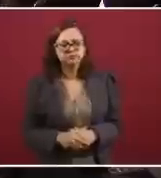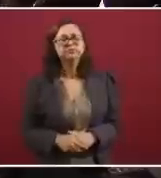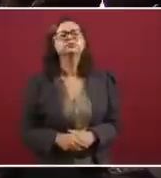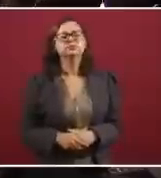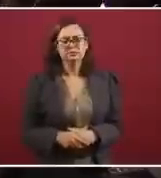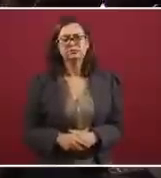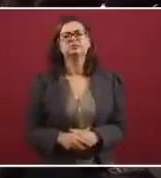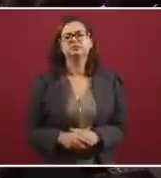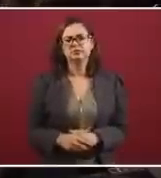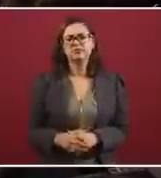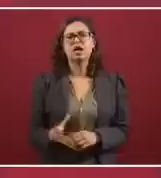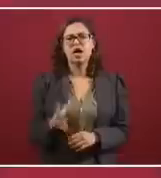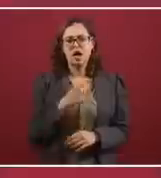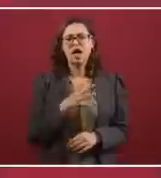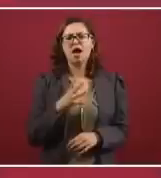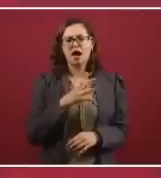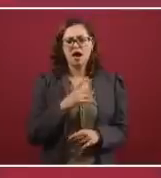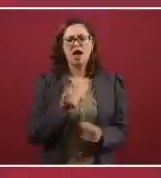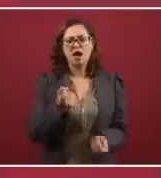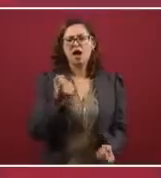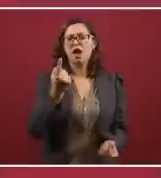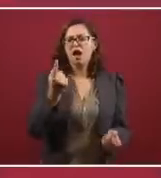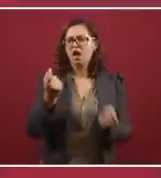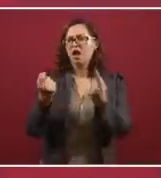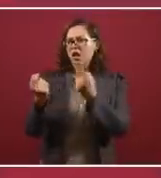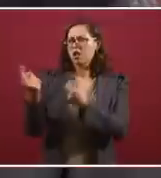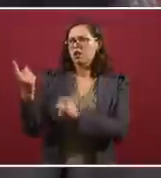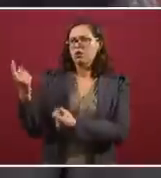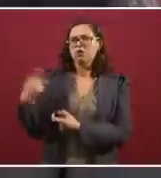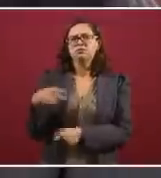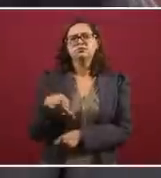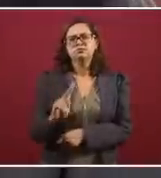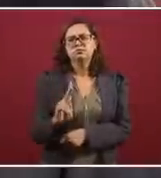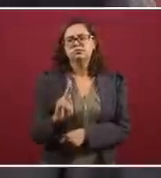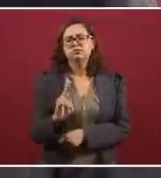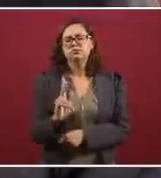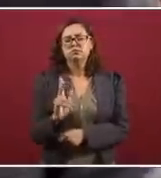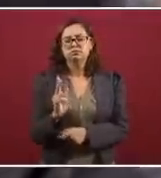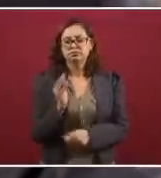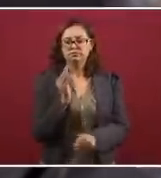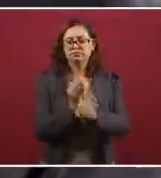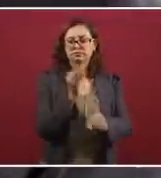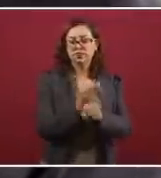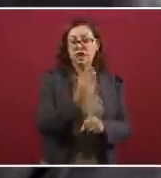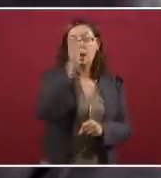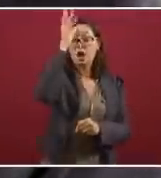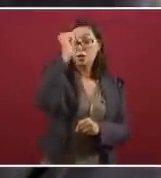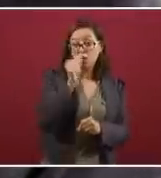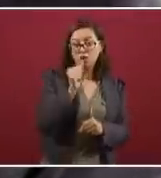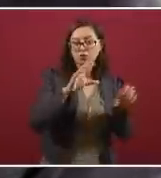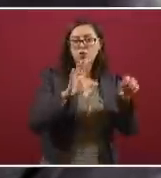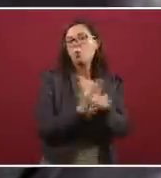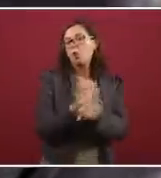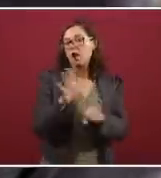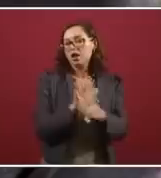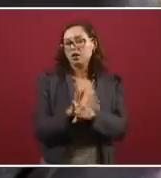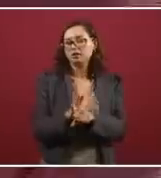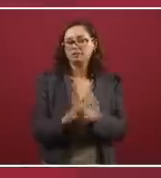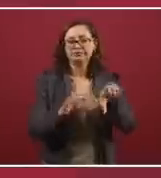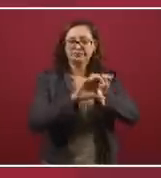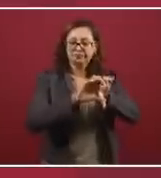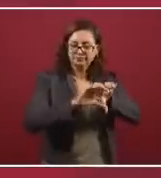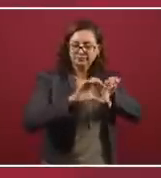Pero prácticamente los acuerdos ya son sobre ductos terminados. El